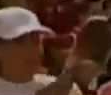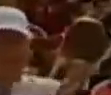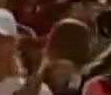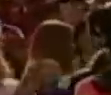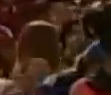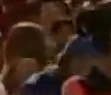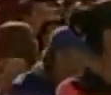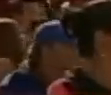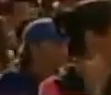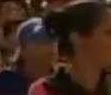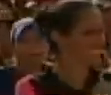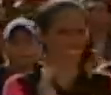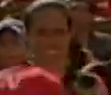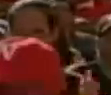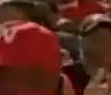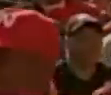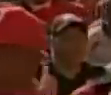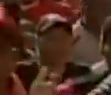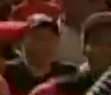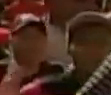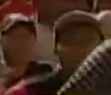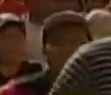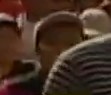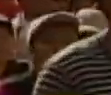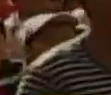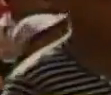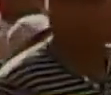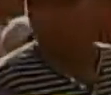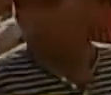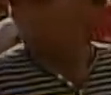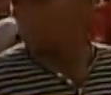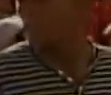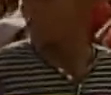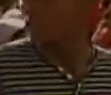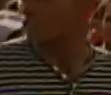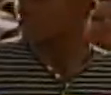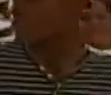Vamos a pararnos, vamos a recibir a Nicolás parado.